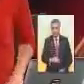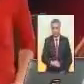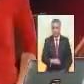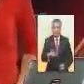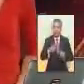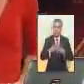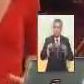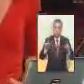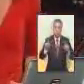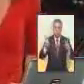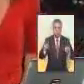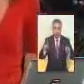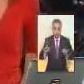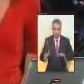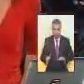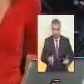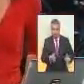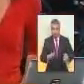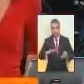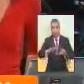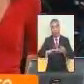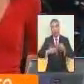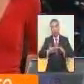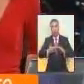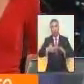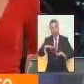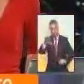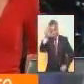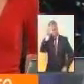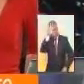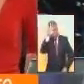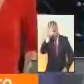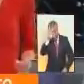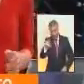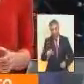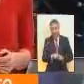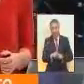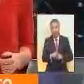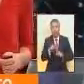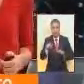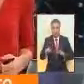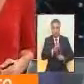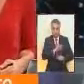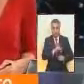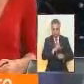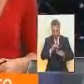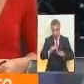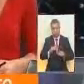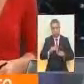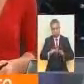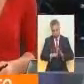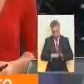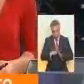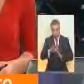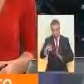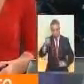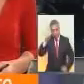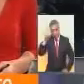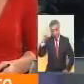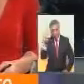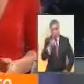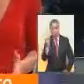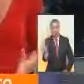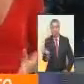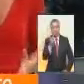Vamos a otros temas. La comunidad evangélica chilena decidió sumarse a los avances tecnológicos. Crearon el primer